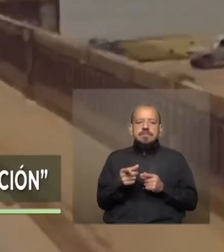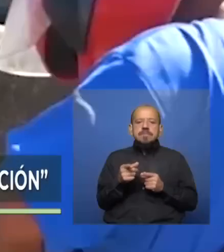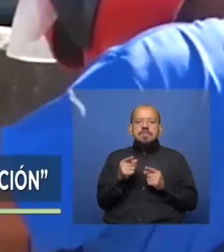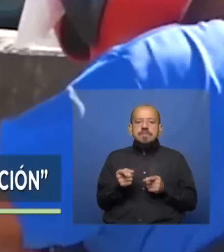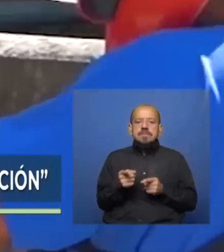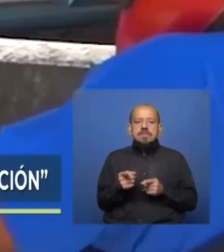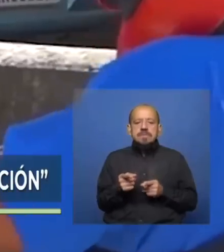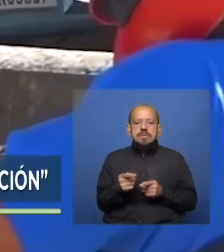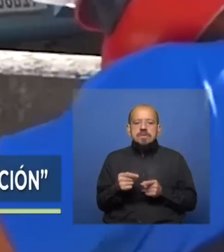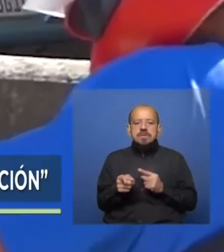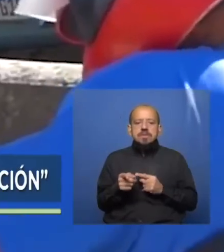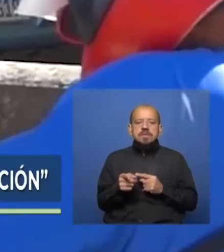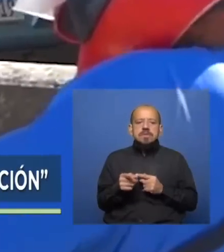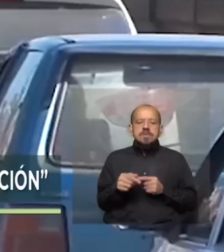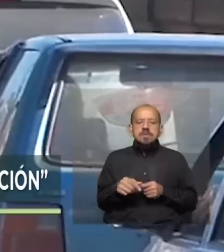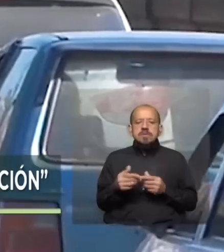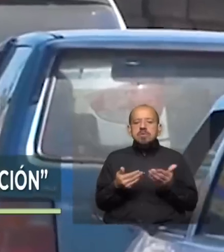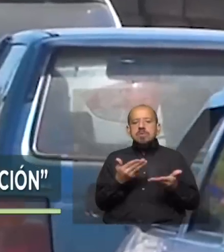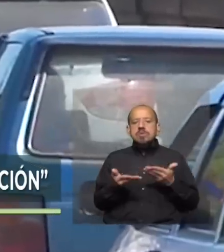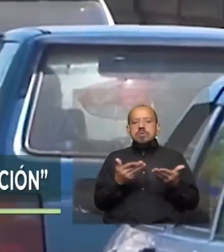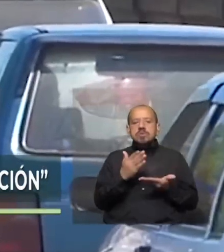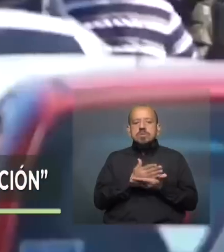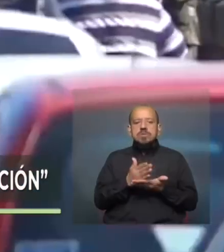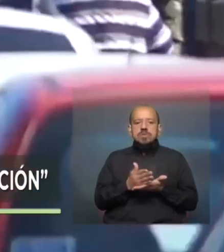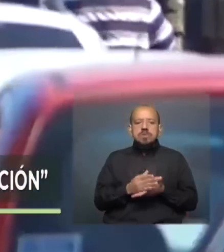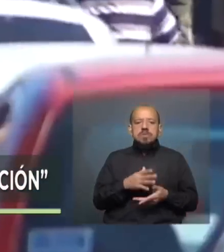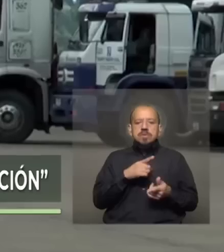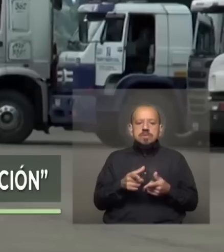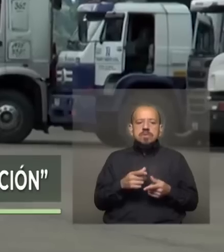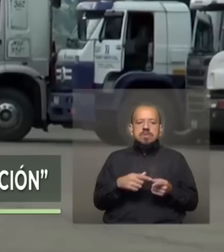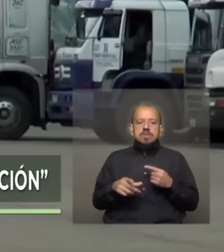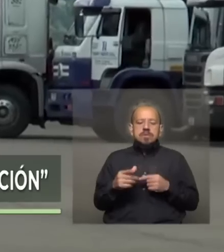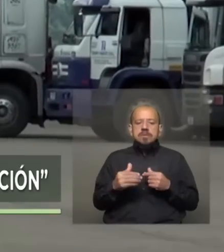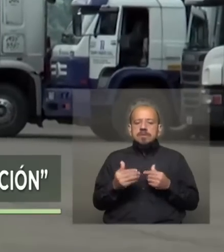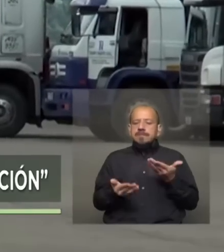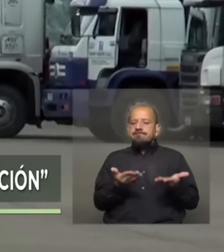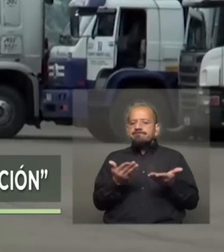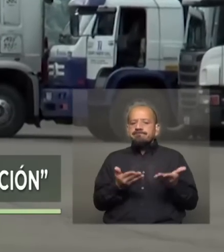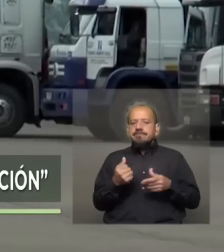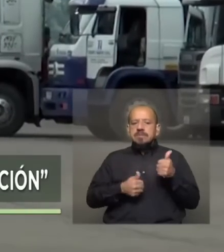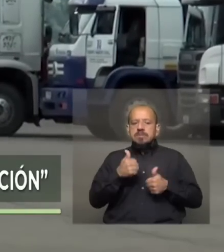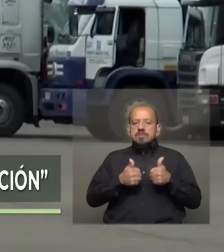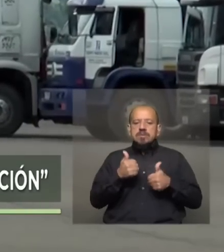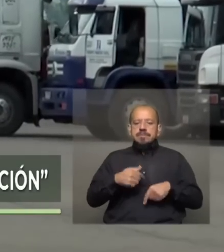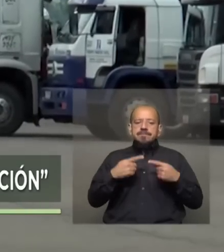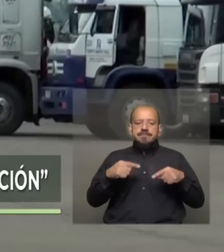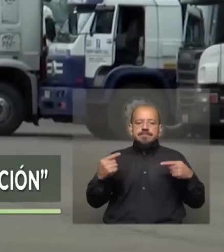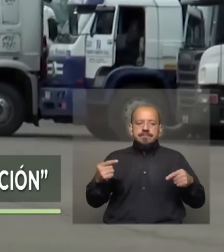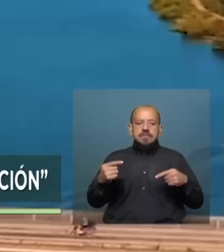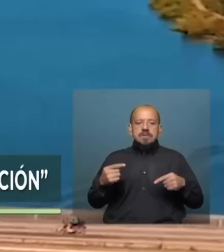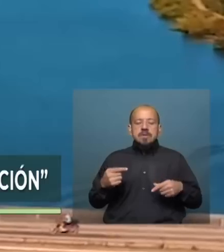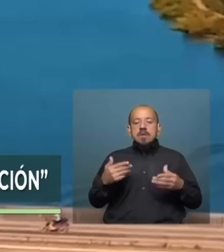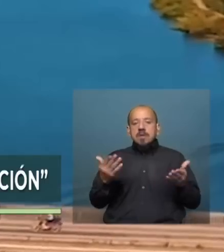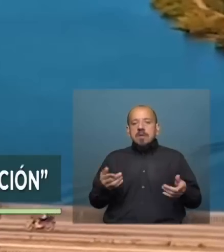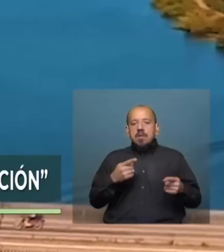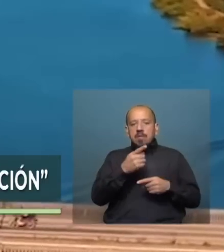emprendimientos no los pequeños comercios de frontera deben enfrentar una práctica desleal y competir con productos que ingresan a la cadena comercial